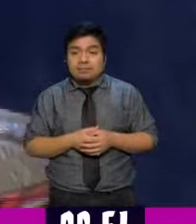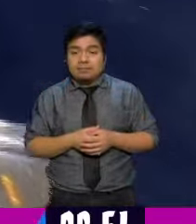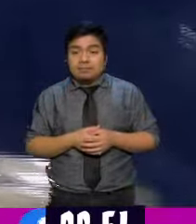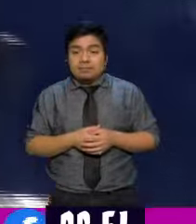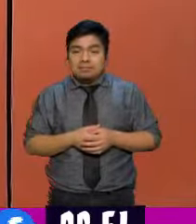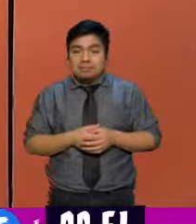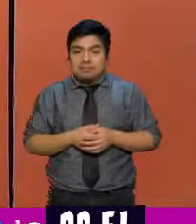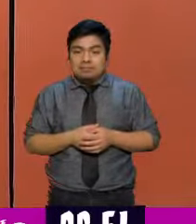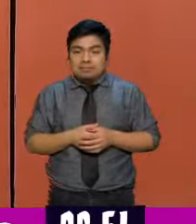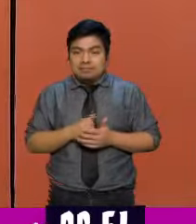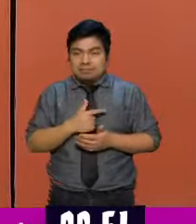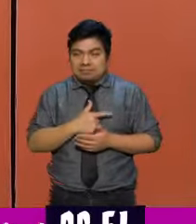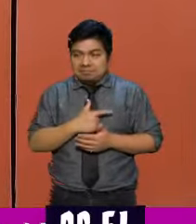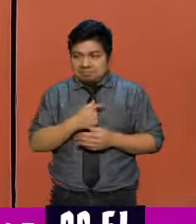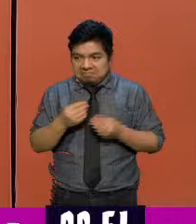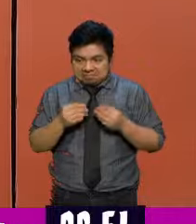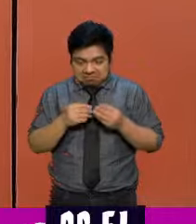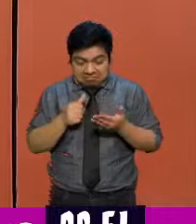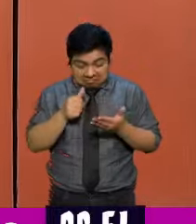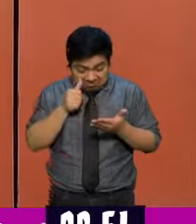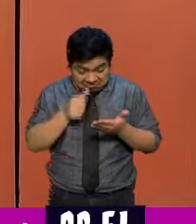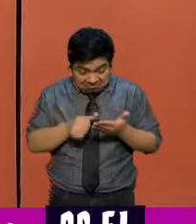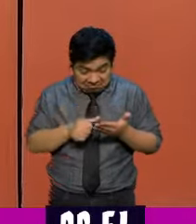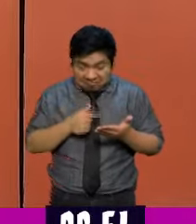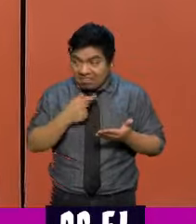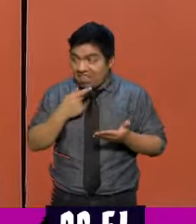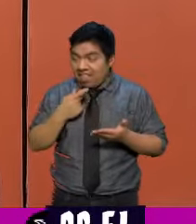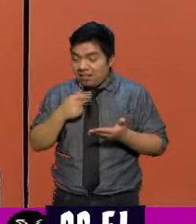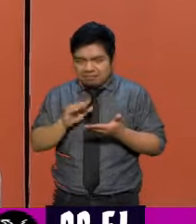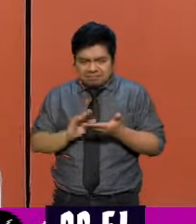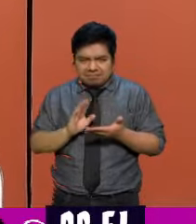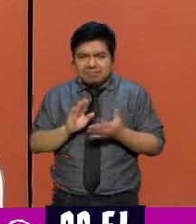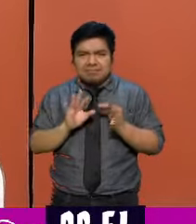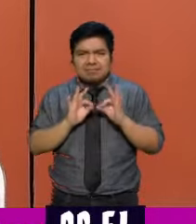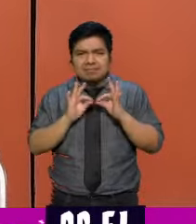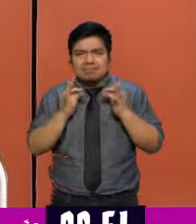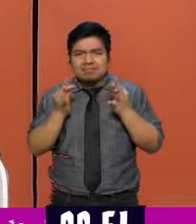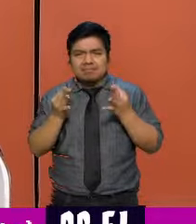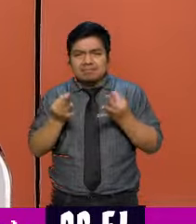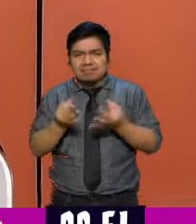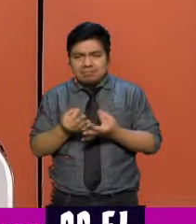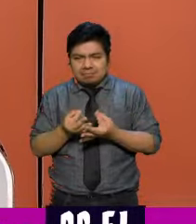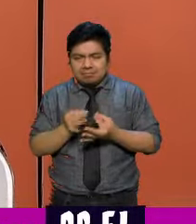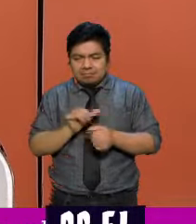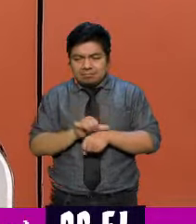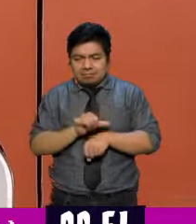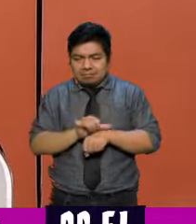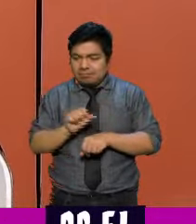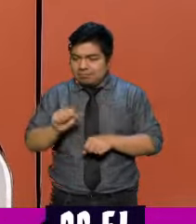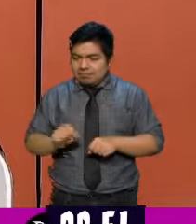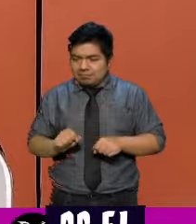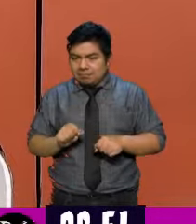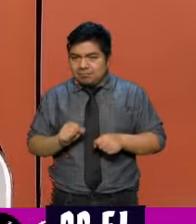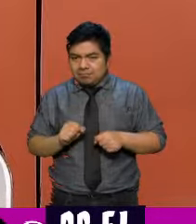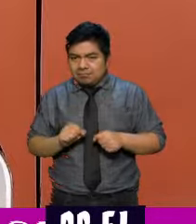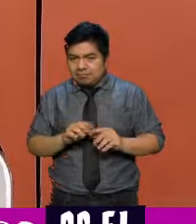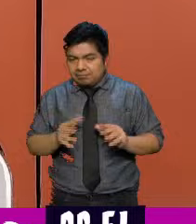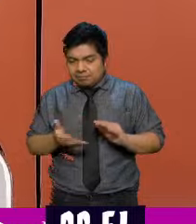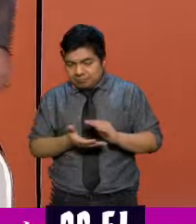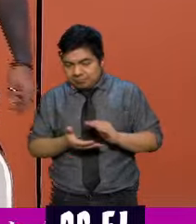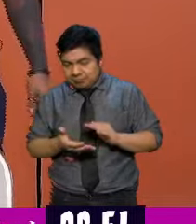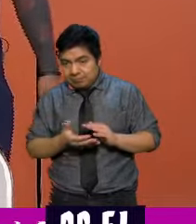¿Te fijas que ahora sí ni hablamos? Bueno, una vez quedó, parece empanada argentina, pero del sur. Una vez que doró de la parte de